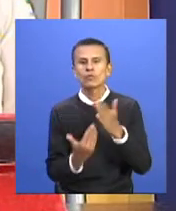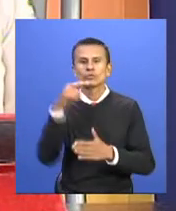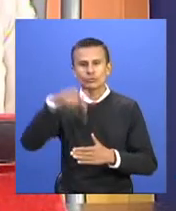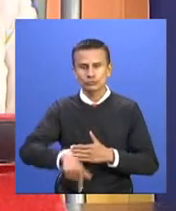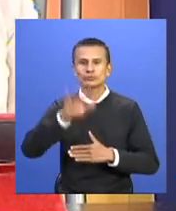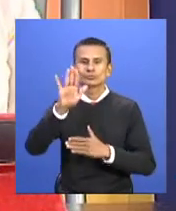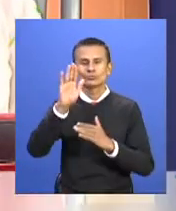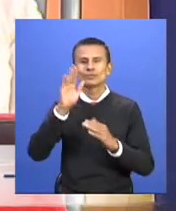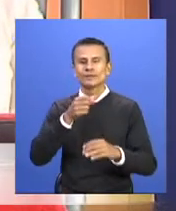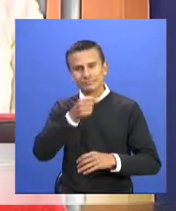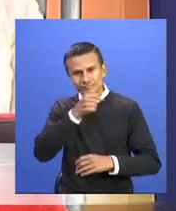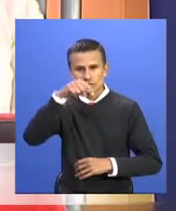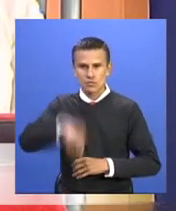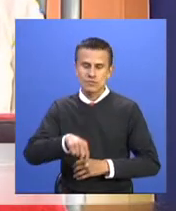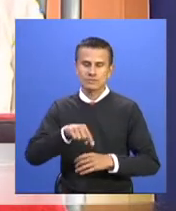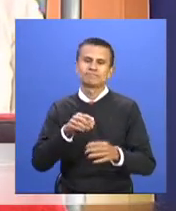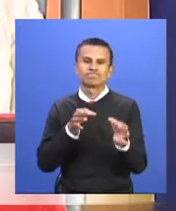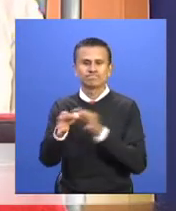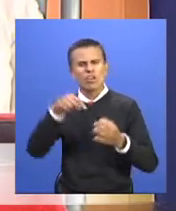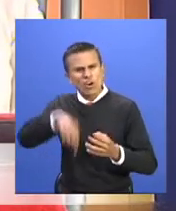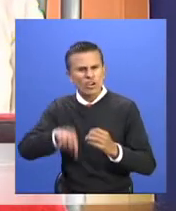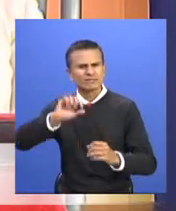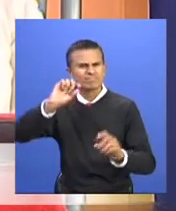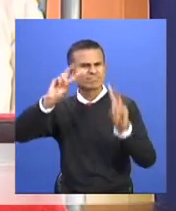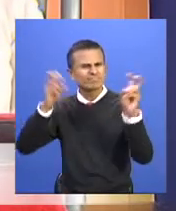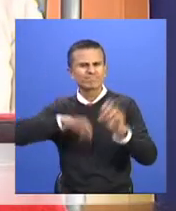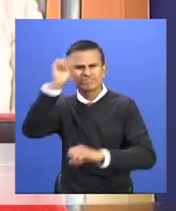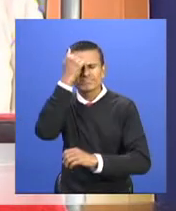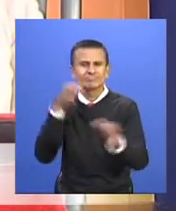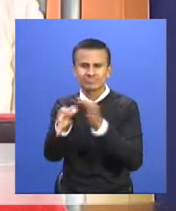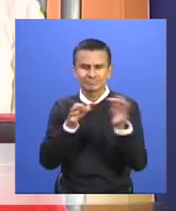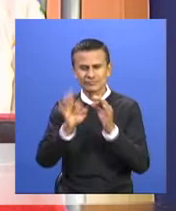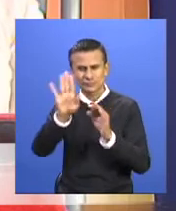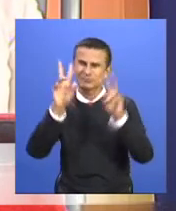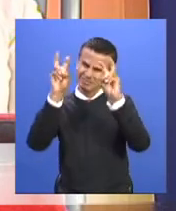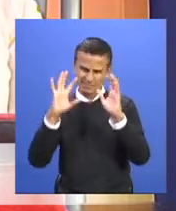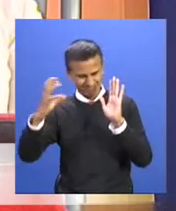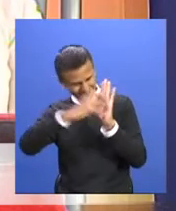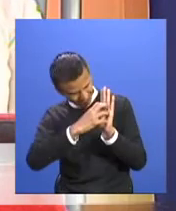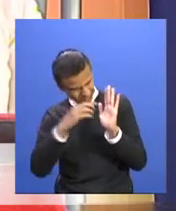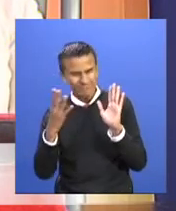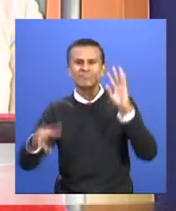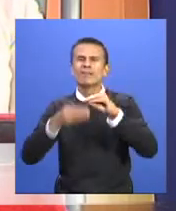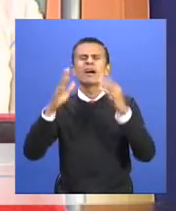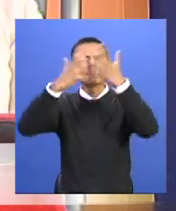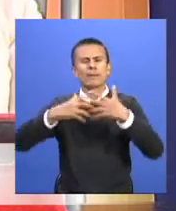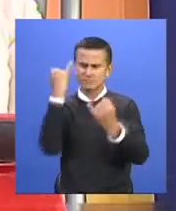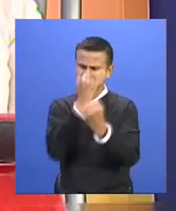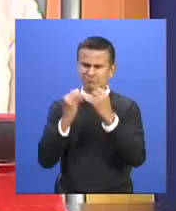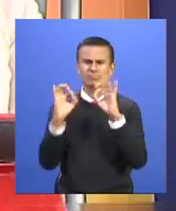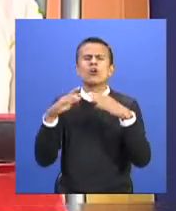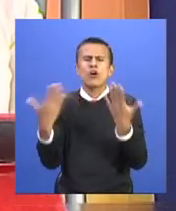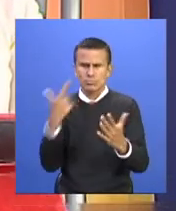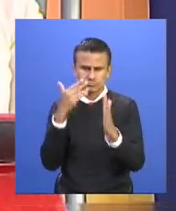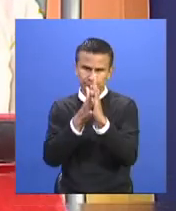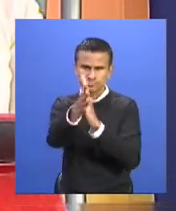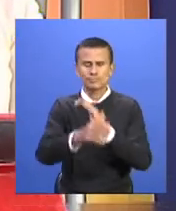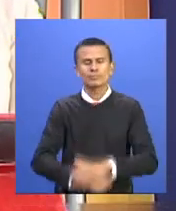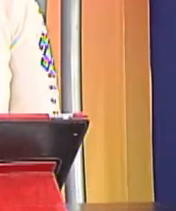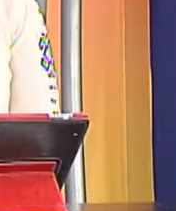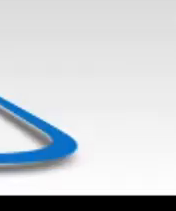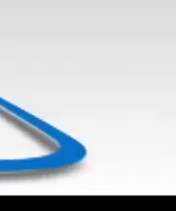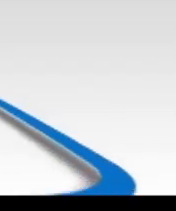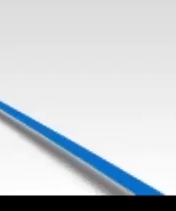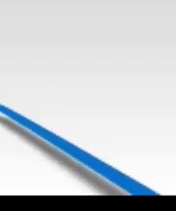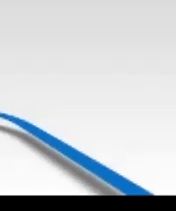Bienvenidos a una nueva emisión del programa Cali Hoy Entrevistas. En nuestro tema central, hoy abordaremos la importancia del branding y la reputación